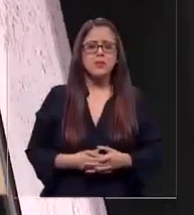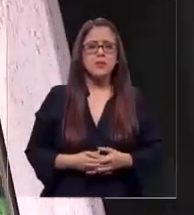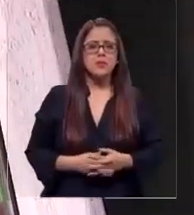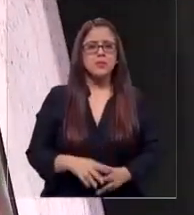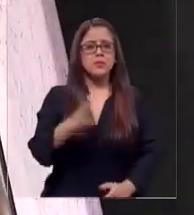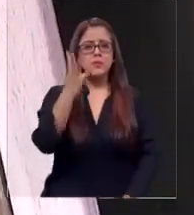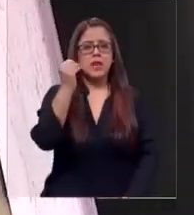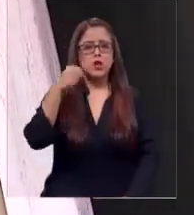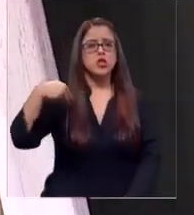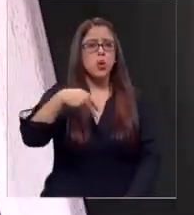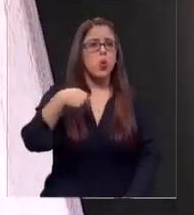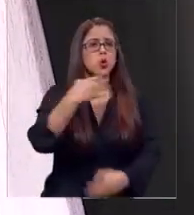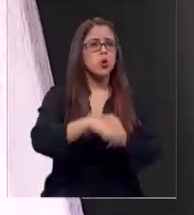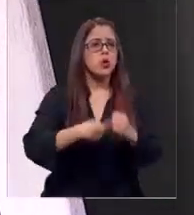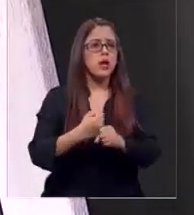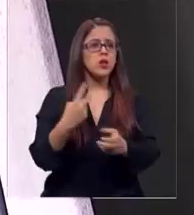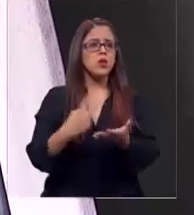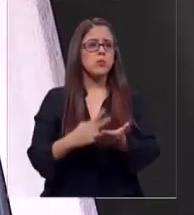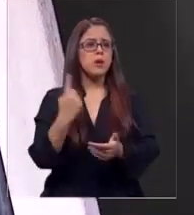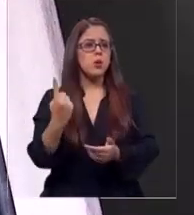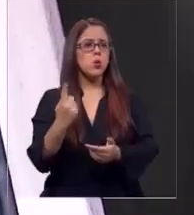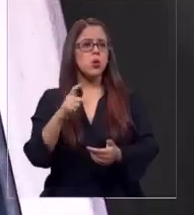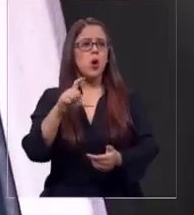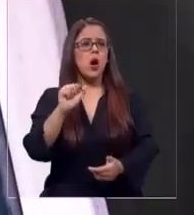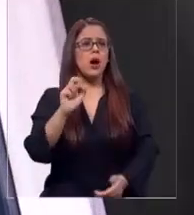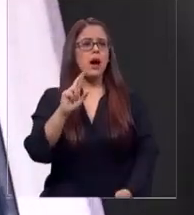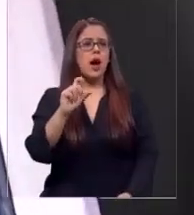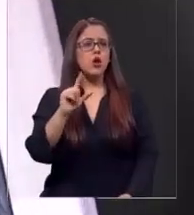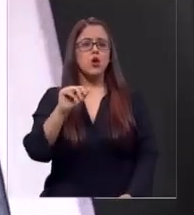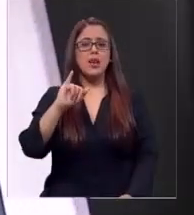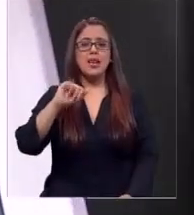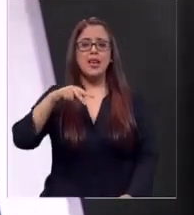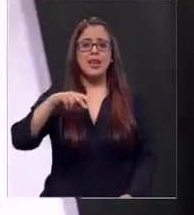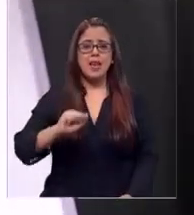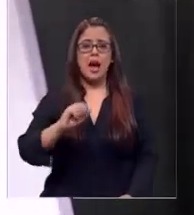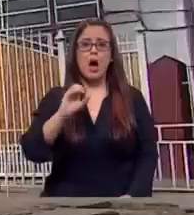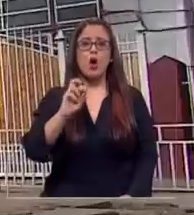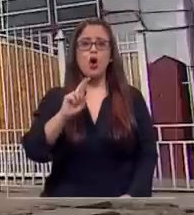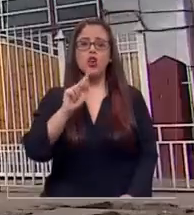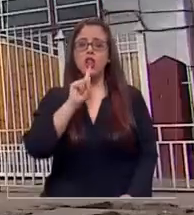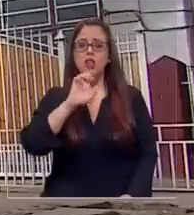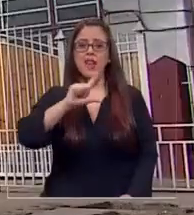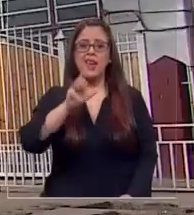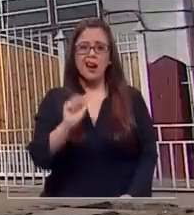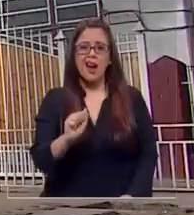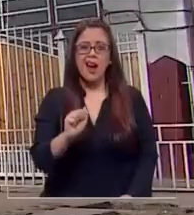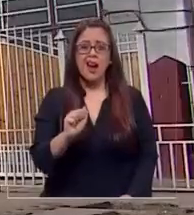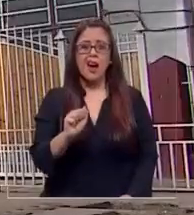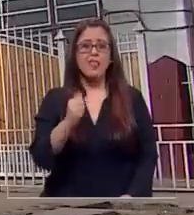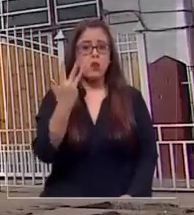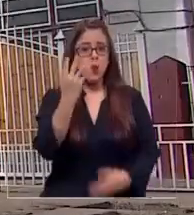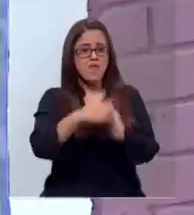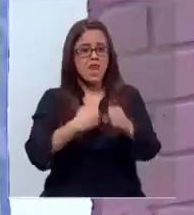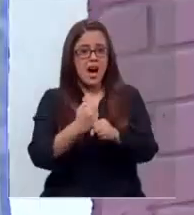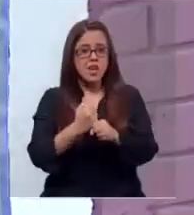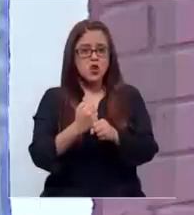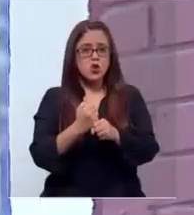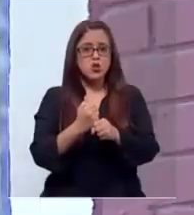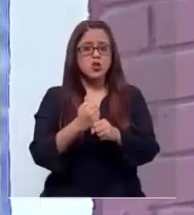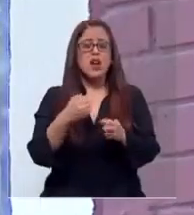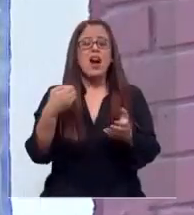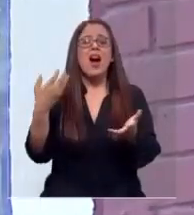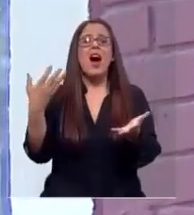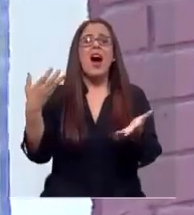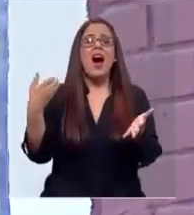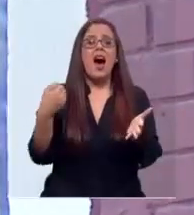El 14 de junio del año 2001, Carolina Ortega Rodríguez, de solo 9 años, sufrió un trágico accidente al interior del Colegio